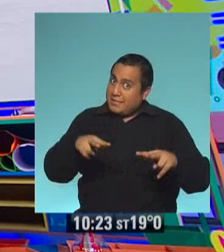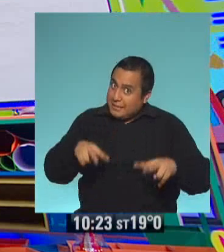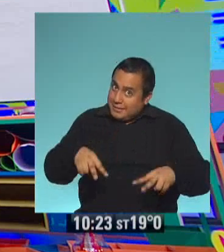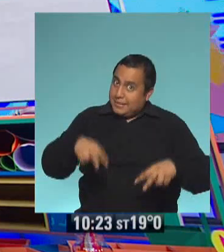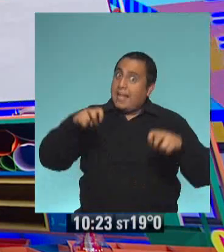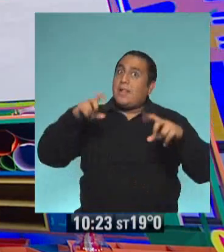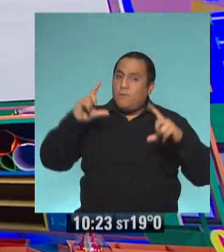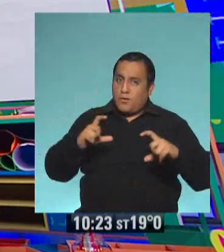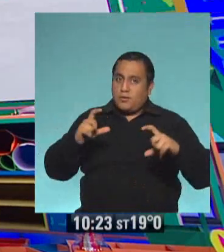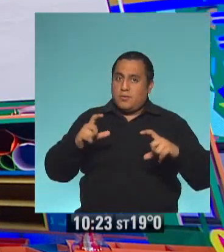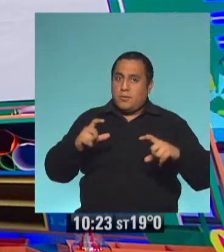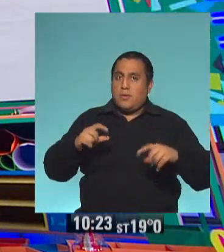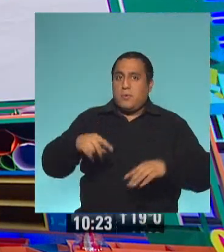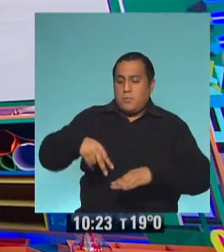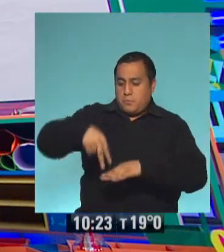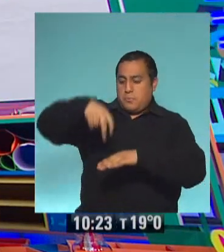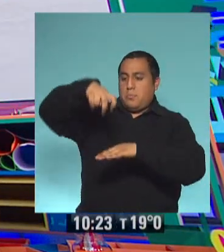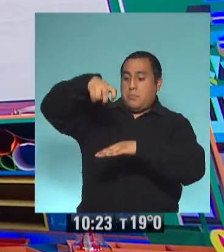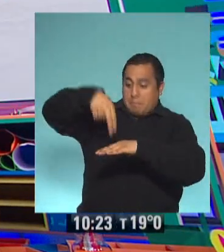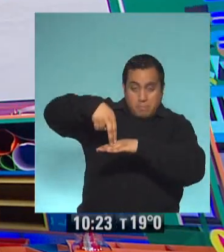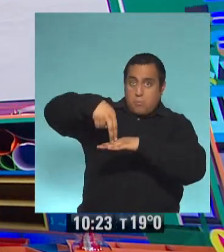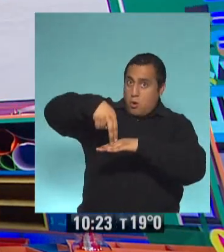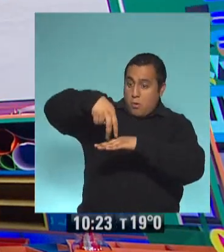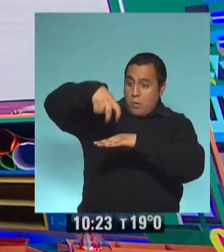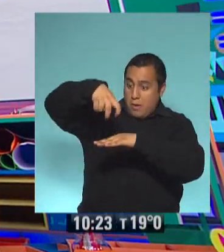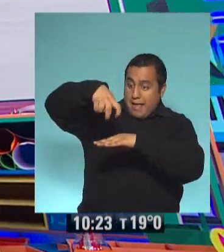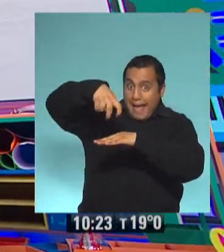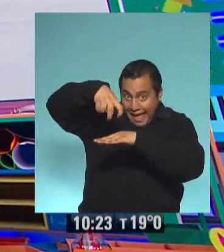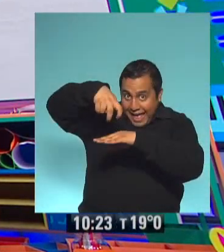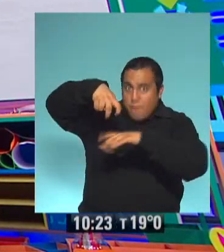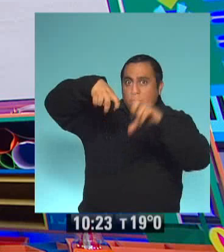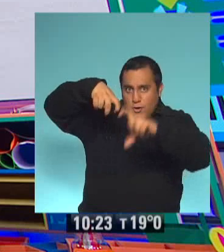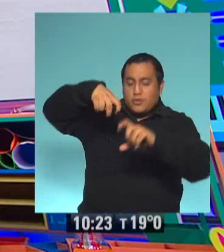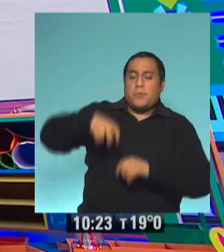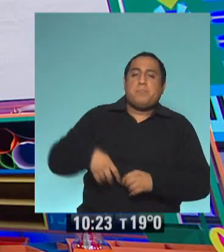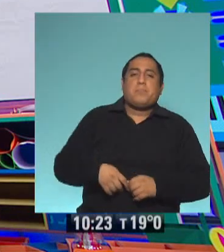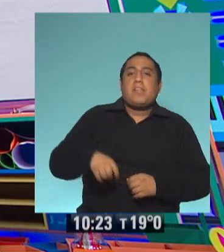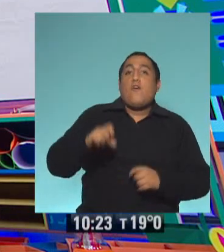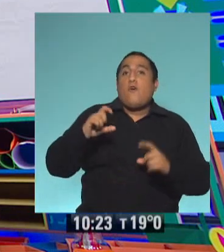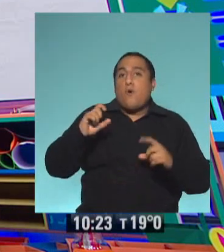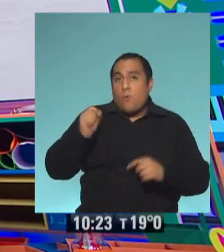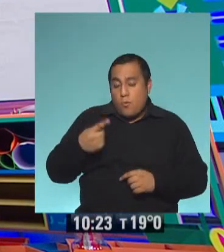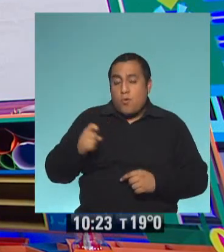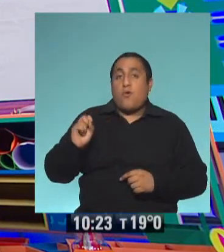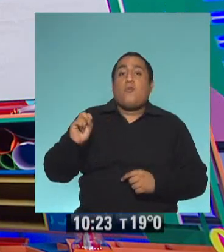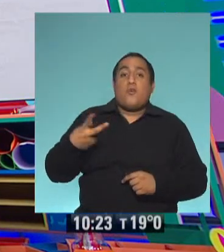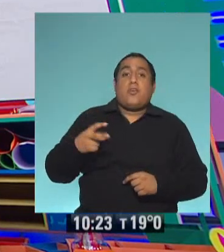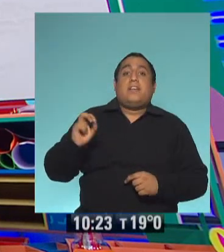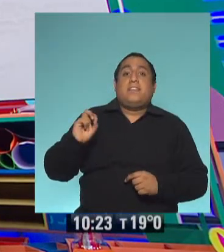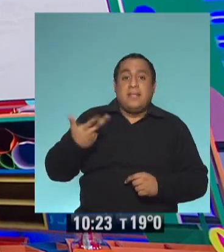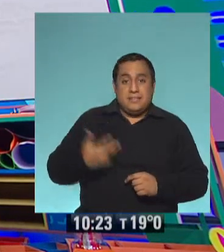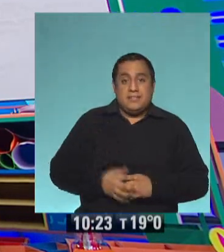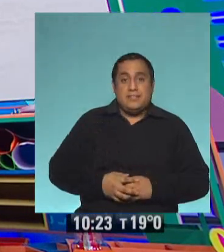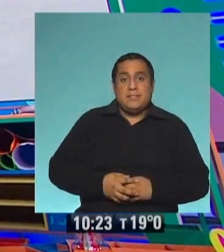todos a la vez. Y tienen que estar nosotros en el aire y ustedes en el aire. Ah, bueno. Ay, quedaremos en el aire, no sé. Vamos a ver, a la una. a las 2 y a